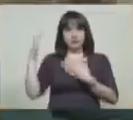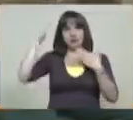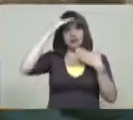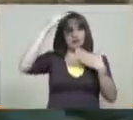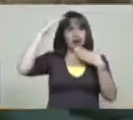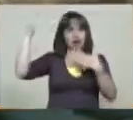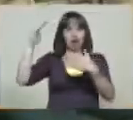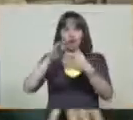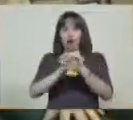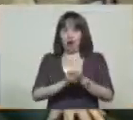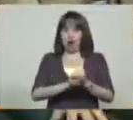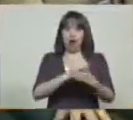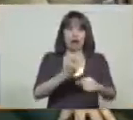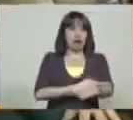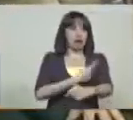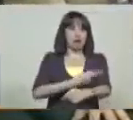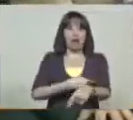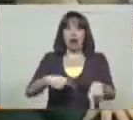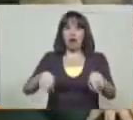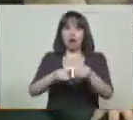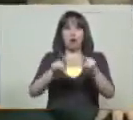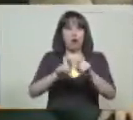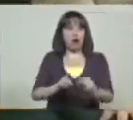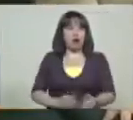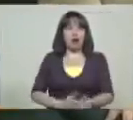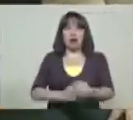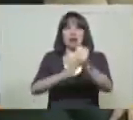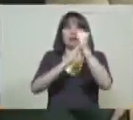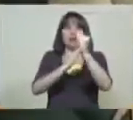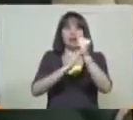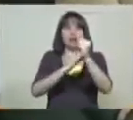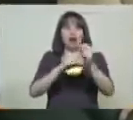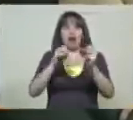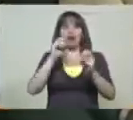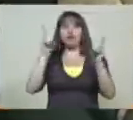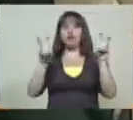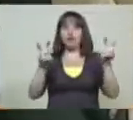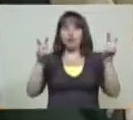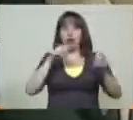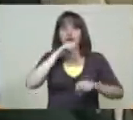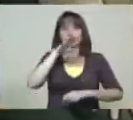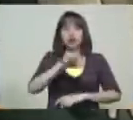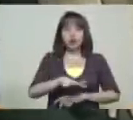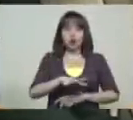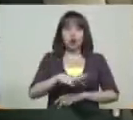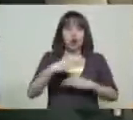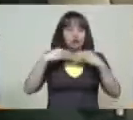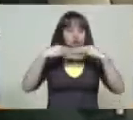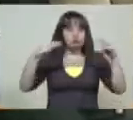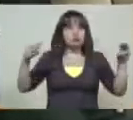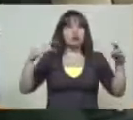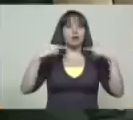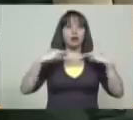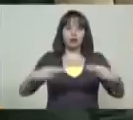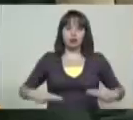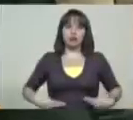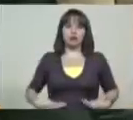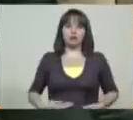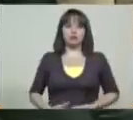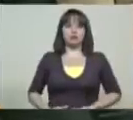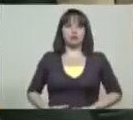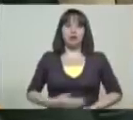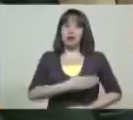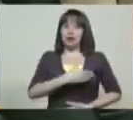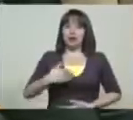querido hermano Xi Jinping, líder de la nueva historia que se abre en la humanidad. También